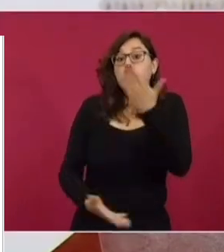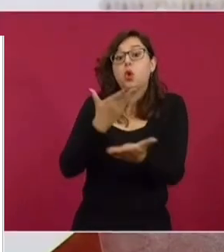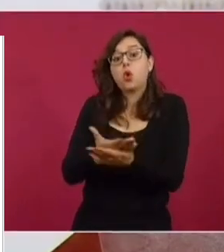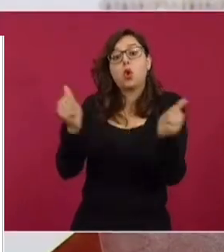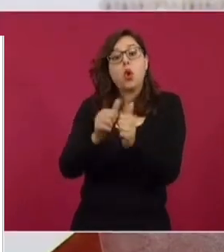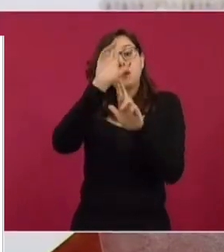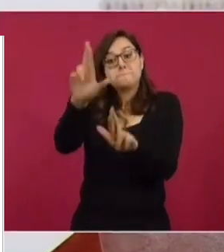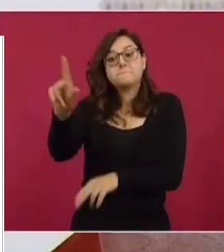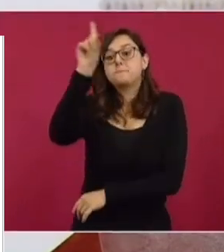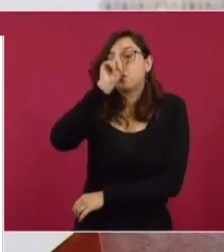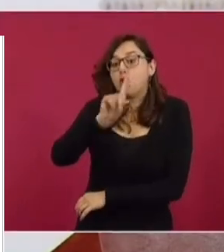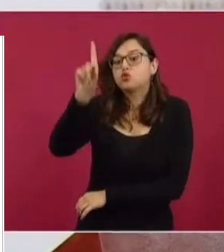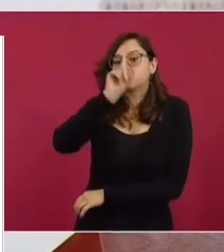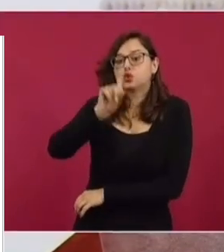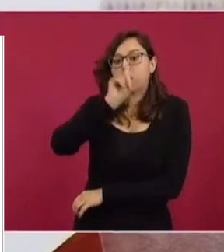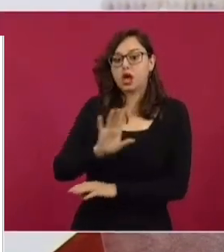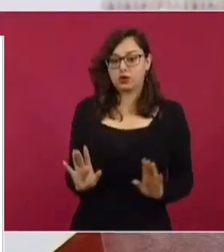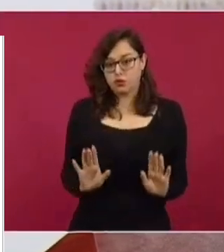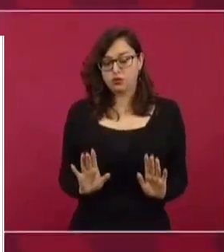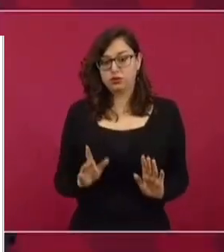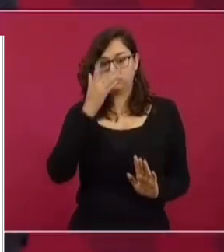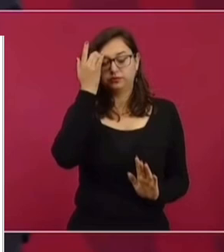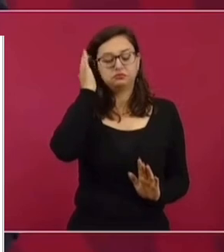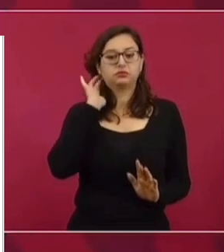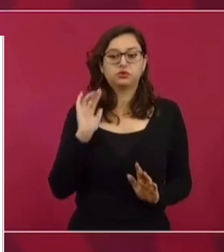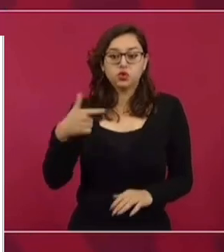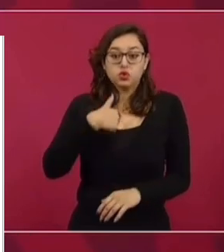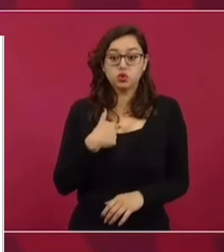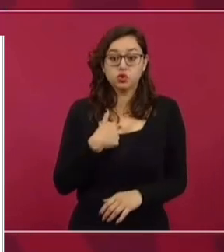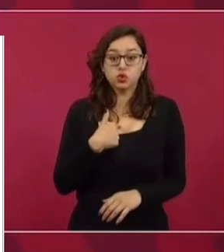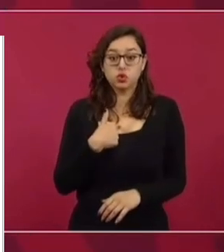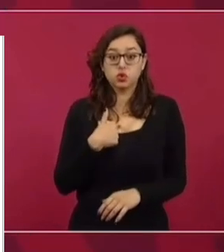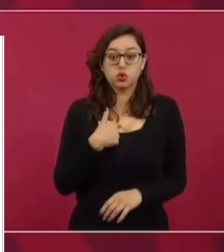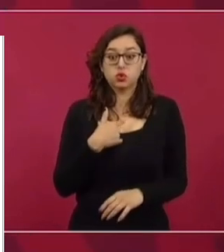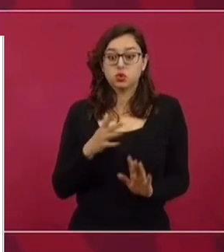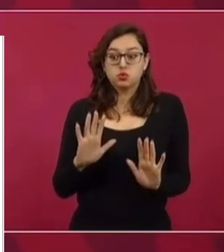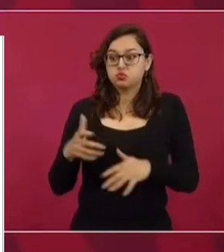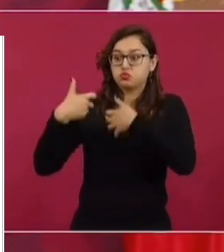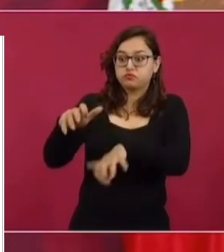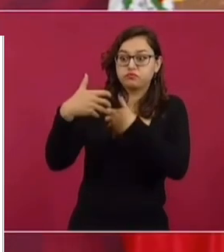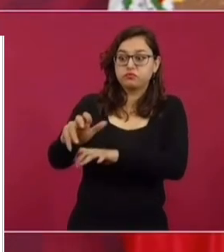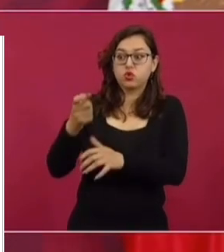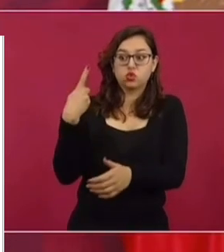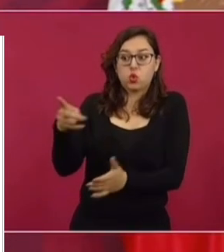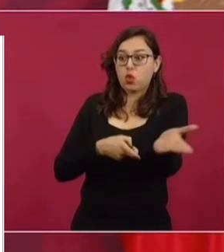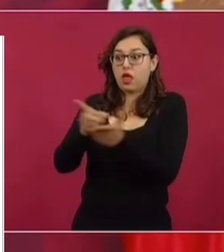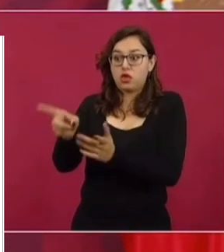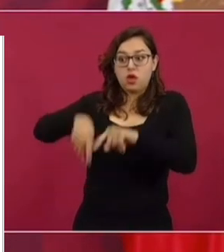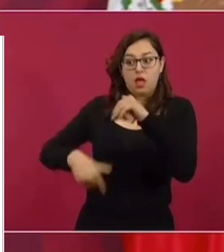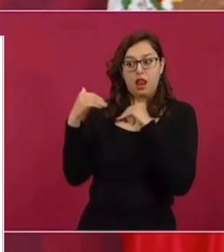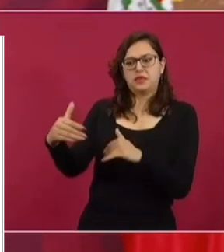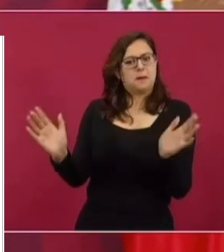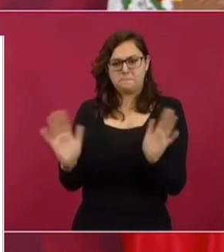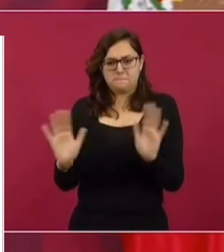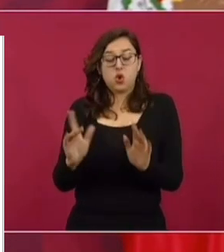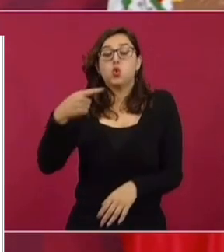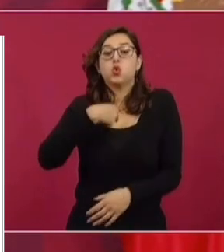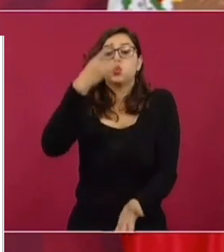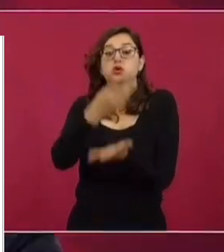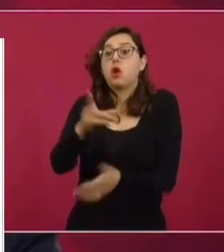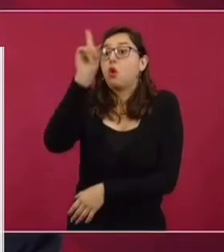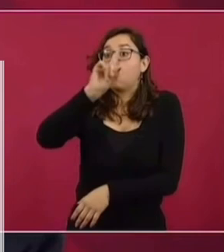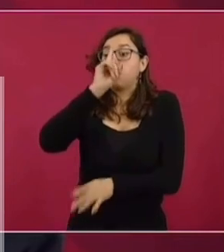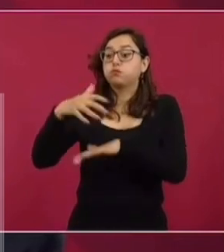significa de que esté yo limitando el derecho de manifestación. Solo recomiendo que